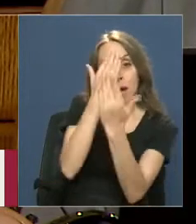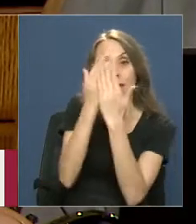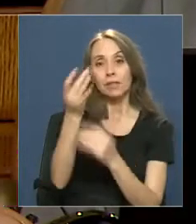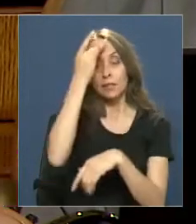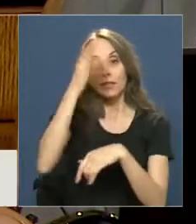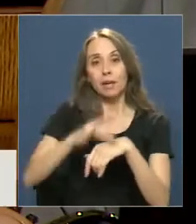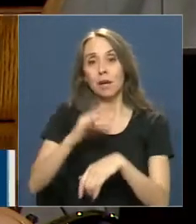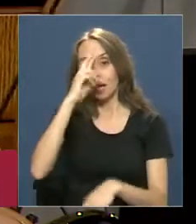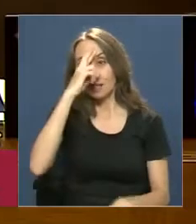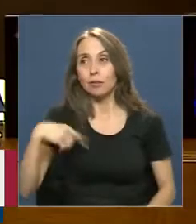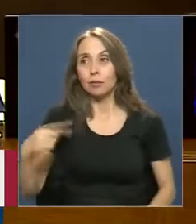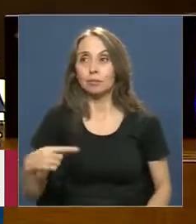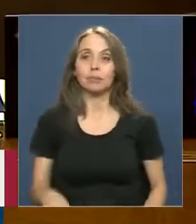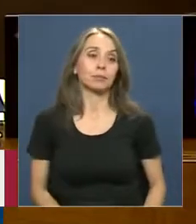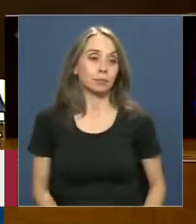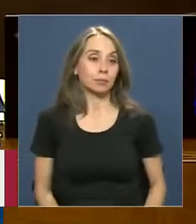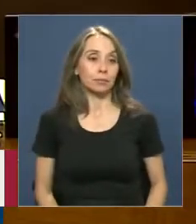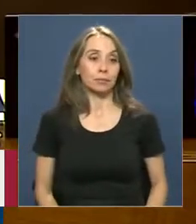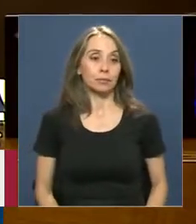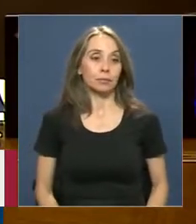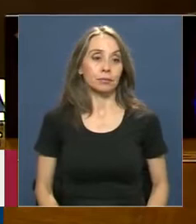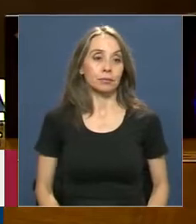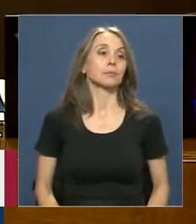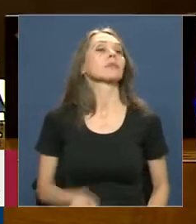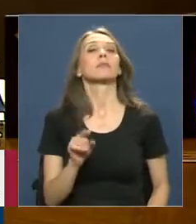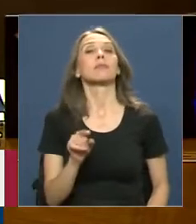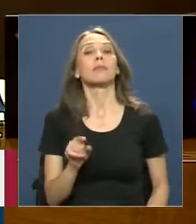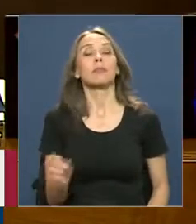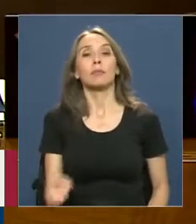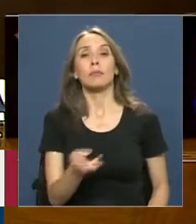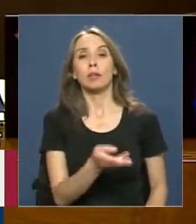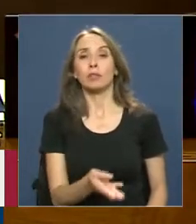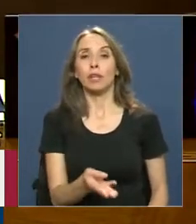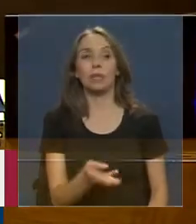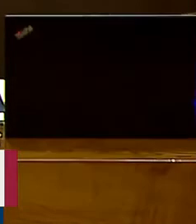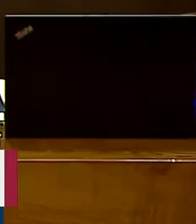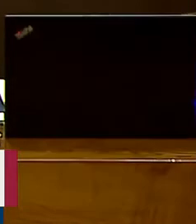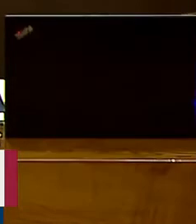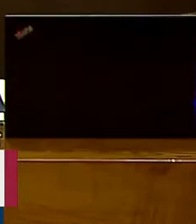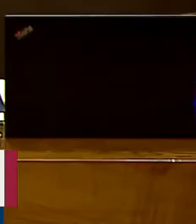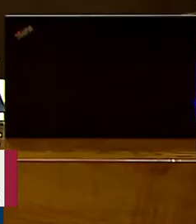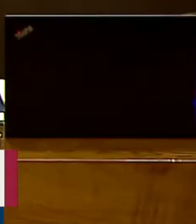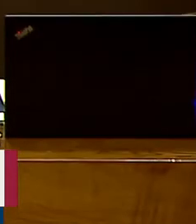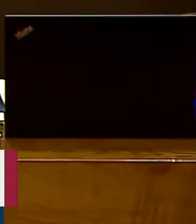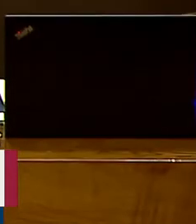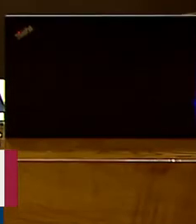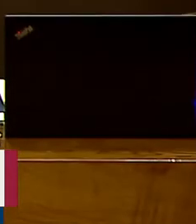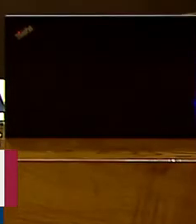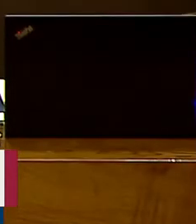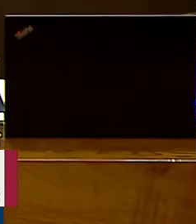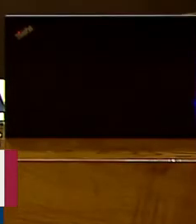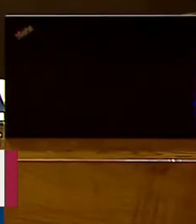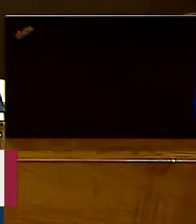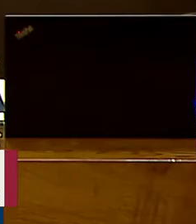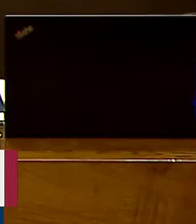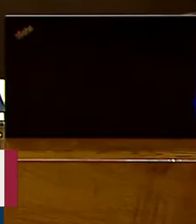presidente. Gracias, señor diputado Luciano Cruzcoque. Le ofrezco a continuación la palabra a la señora diputada doña Carolina Marzán, y